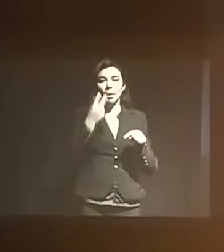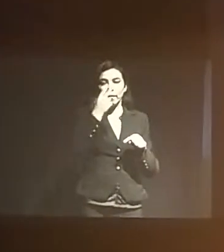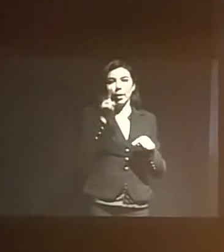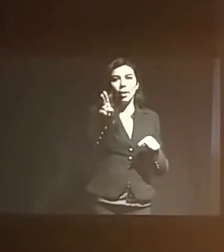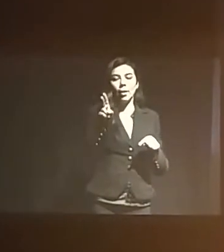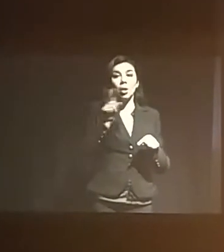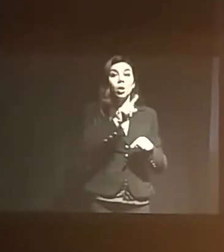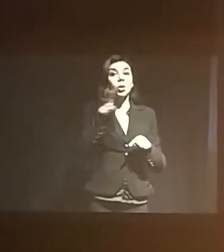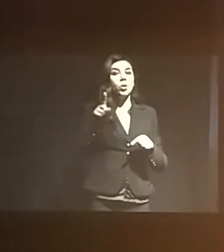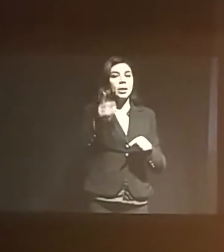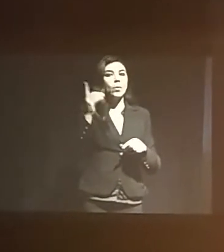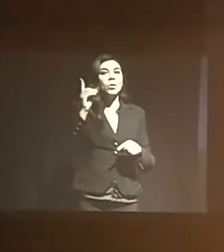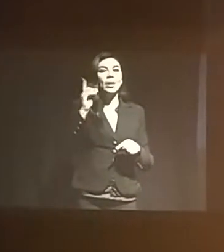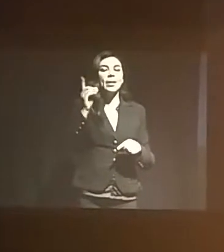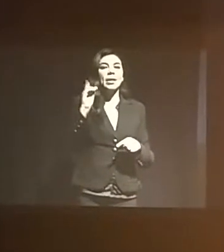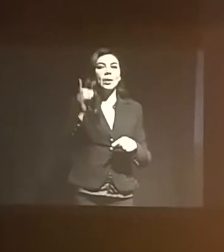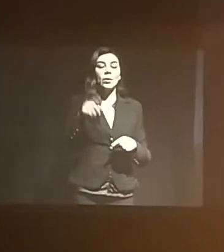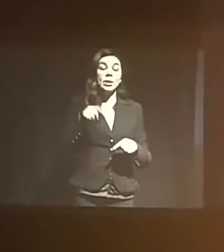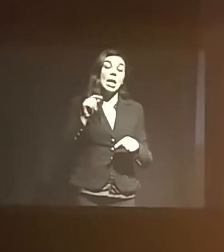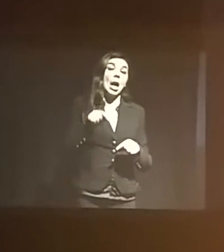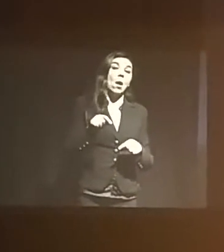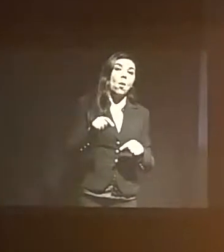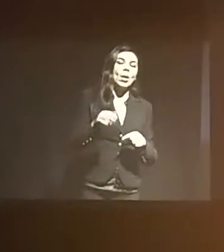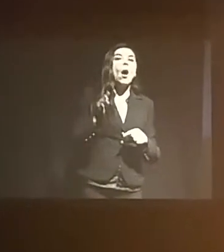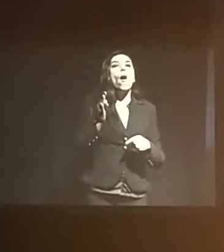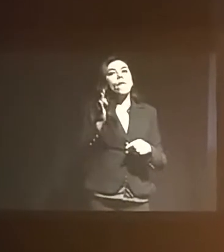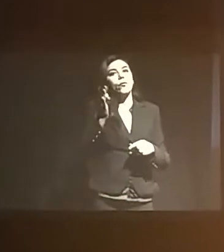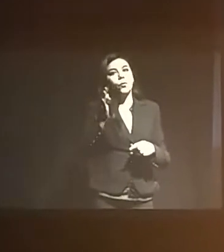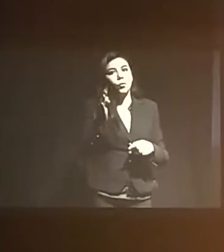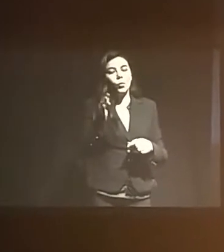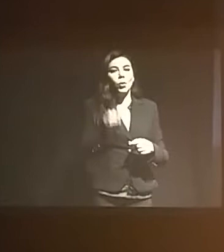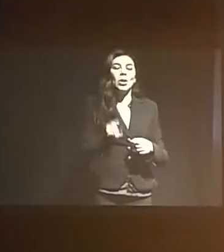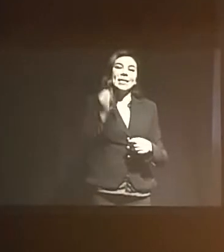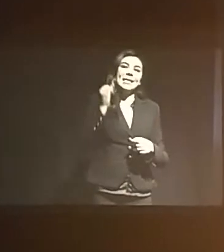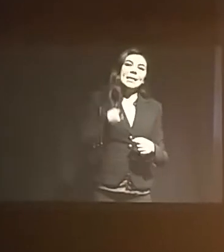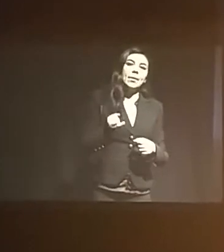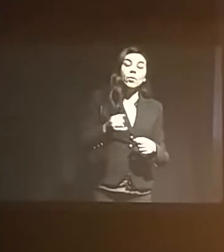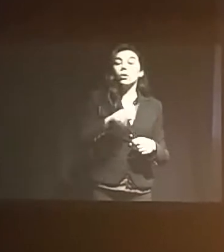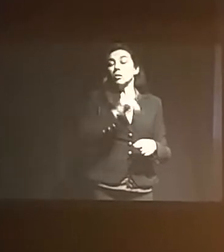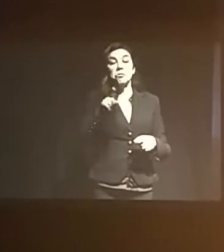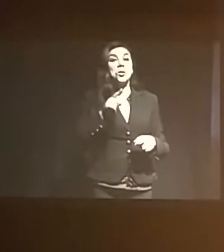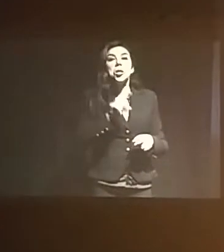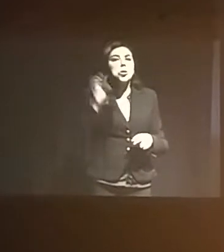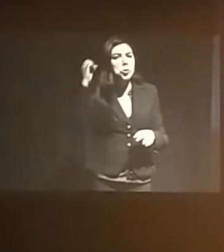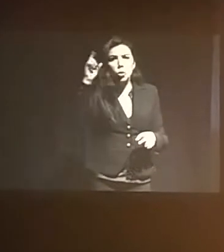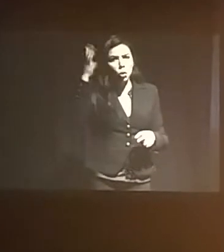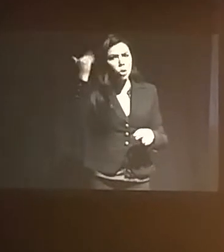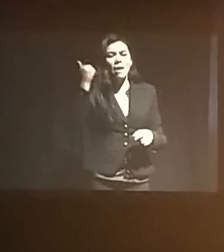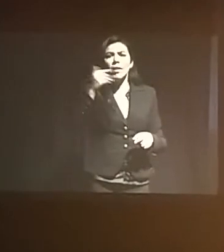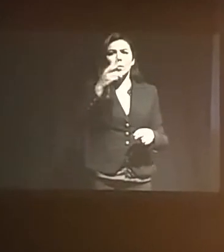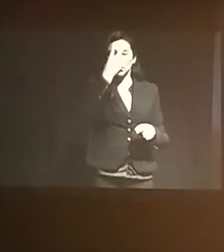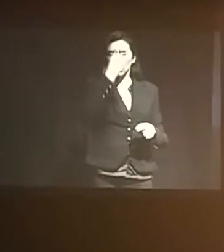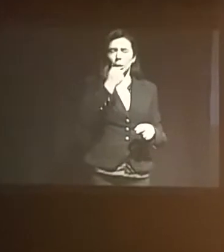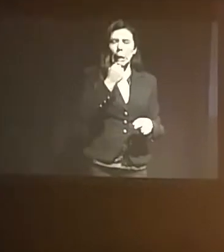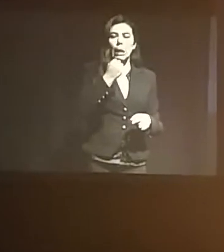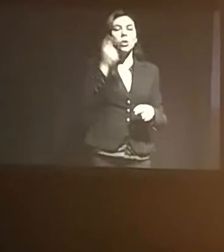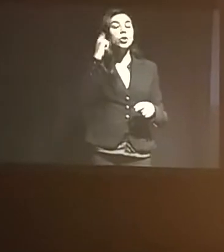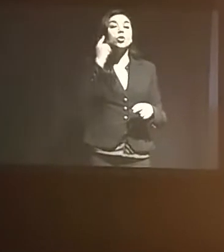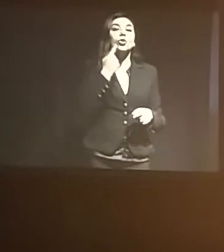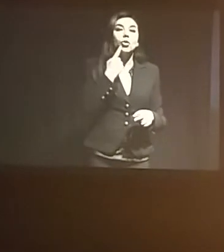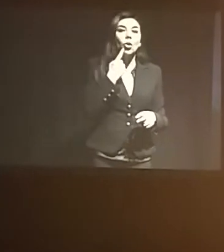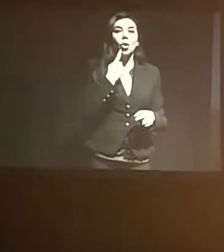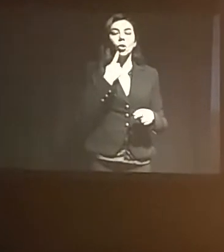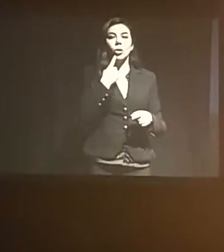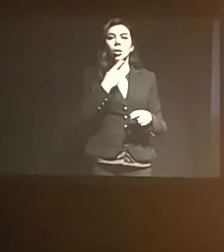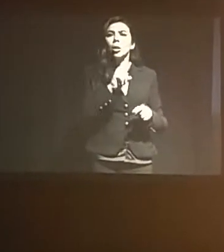si es una discapacidad temporal, permanente, qué tipo de discapacidad, no sabemos quiénes son, sordos, ciegos. Vemos una silla de ruedas, pero ¿sabemos si esa persona